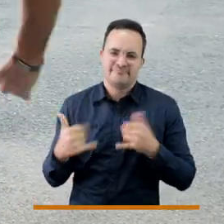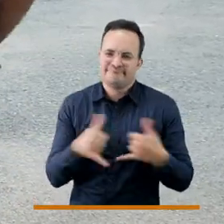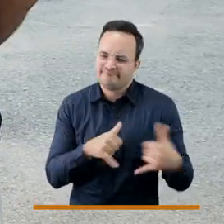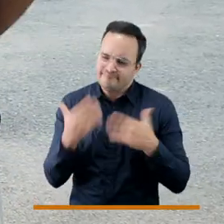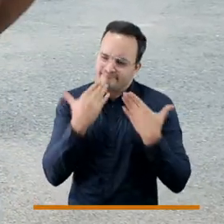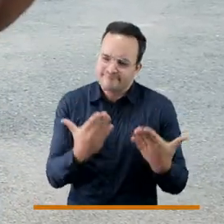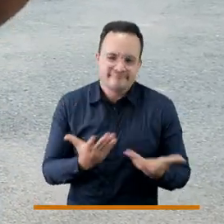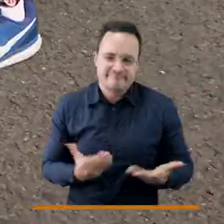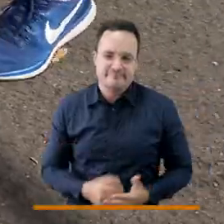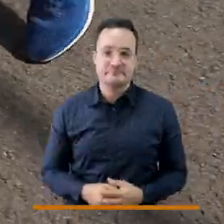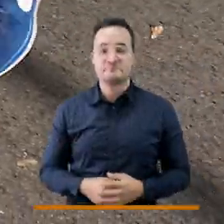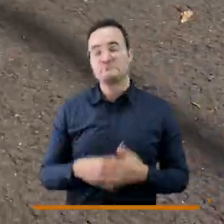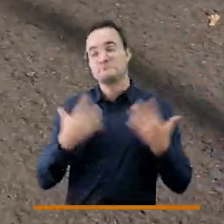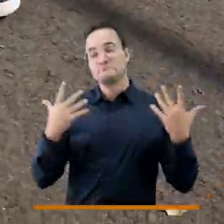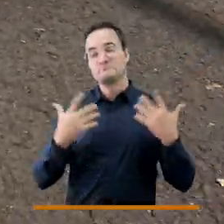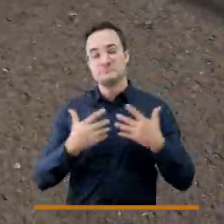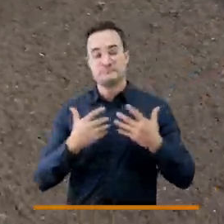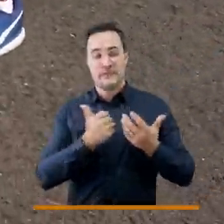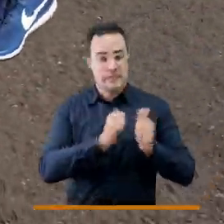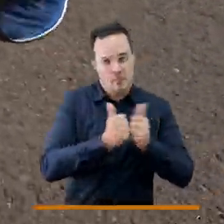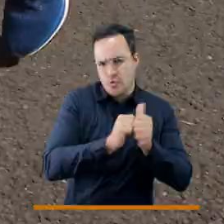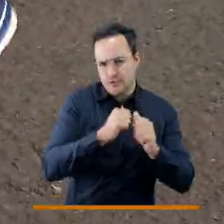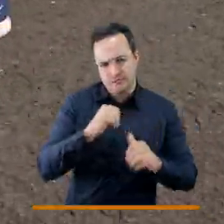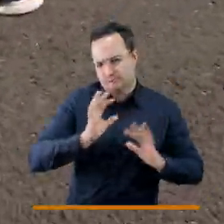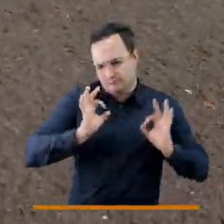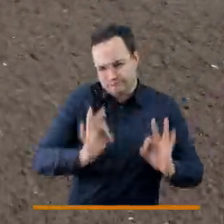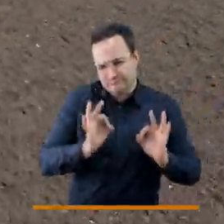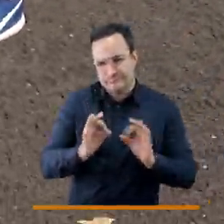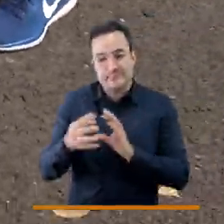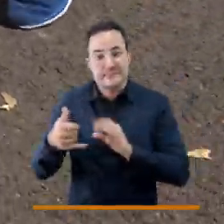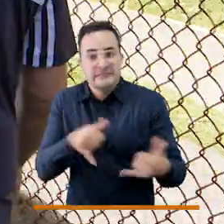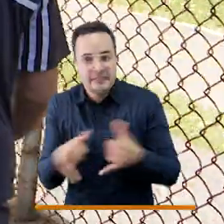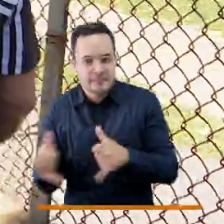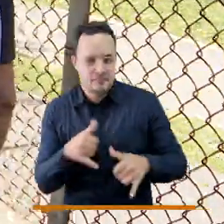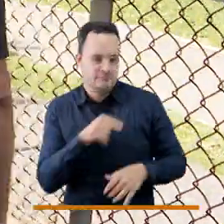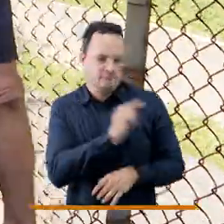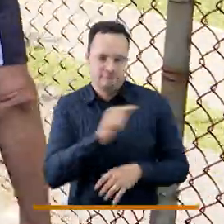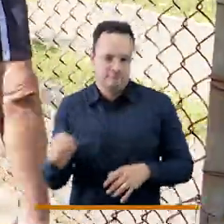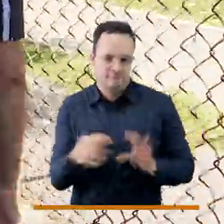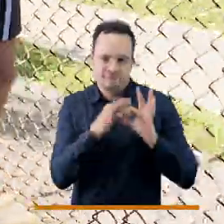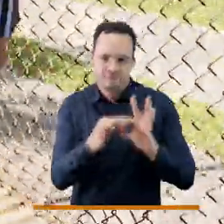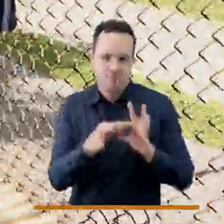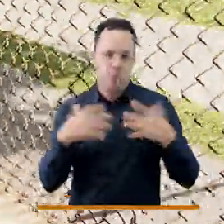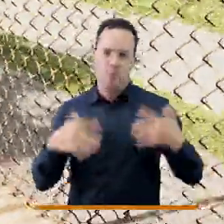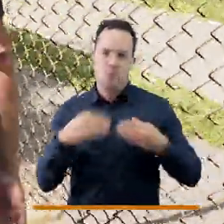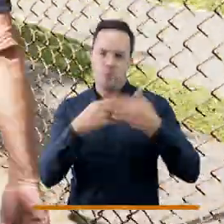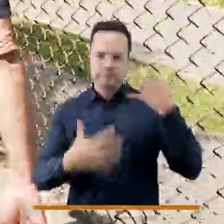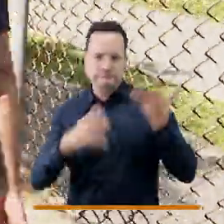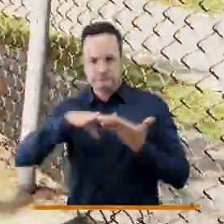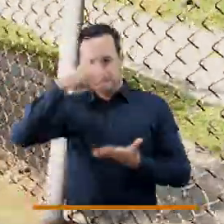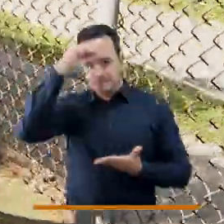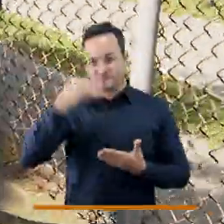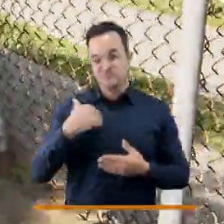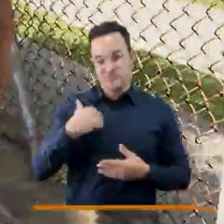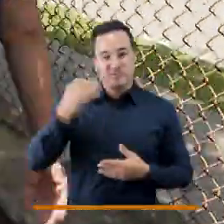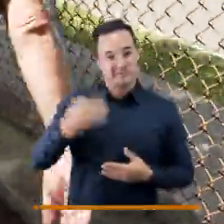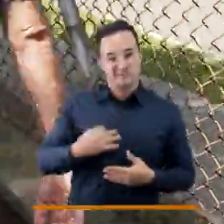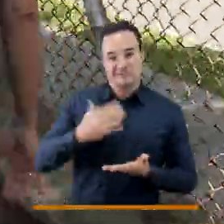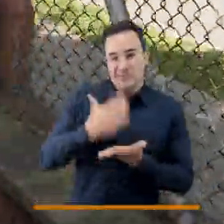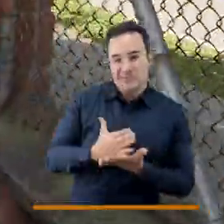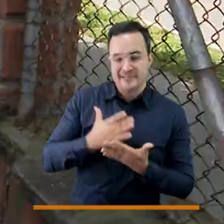el ciclismo y el deporte en general son muchas. Yo soy una persona que, a pesar de que tengo mis limitantes con este problema de la